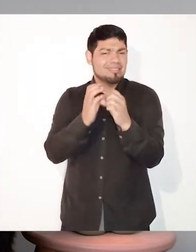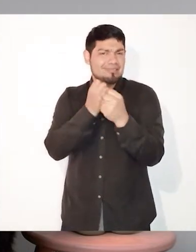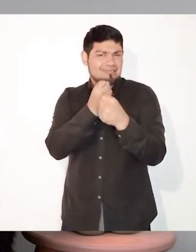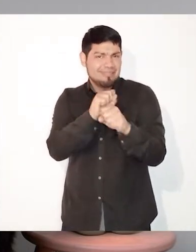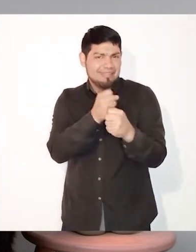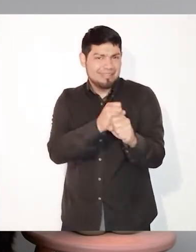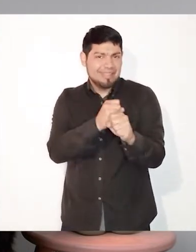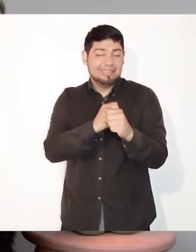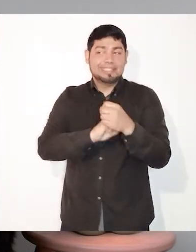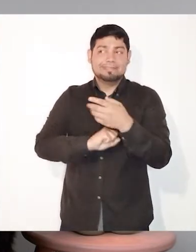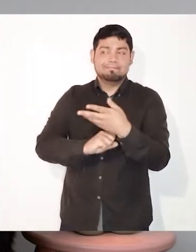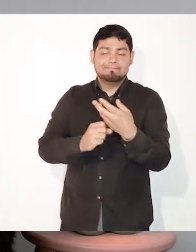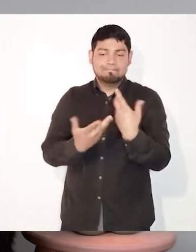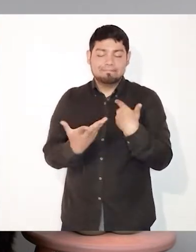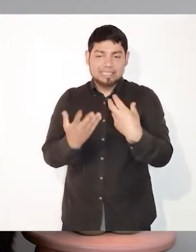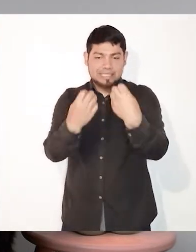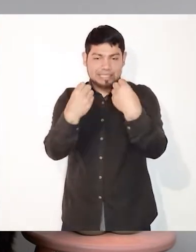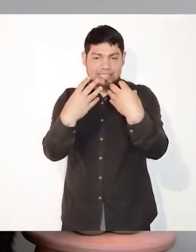que asistí fueron muy señeros.